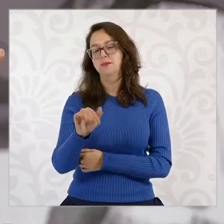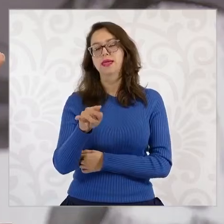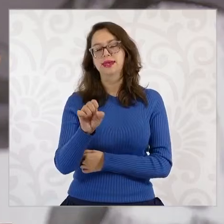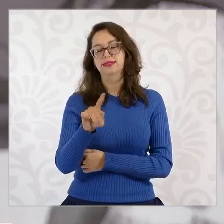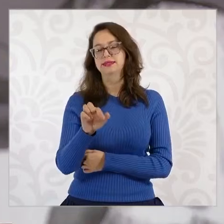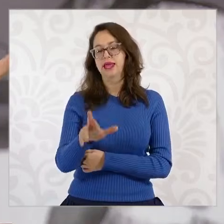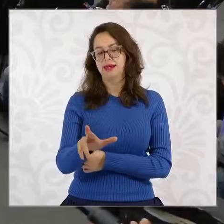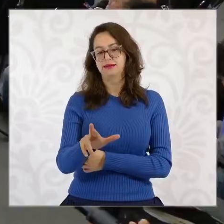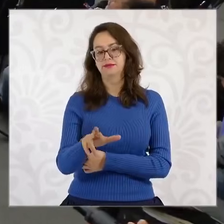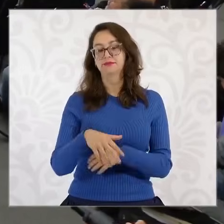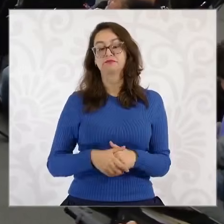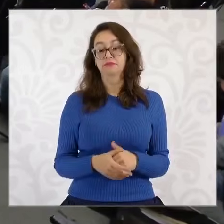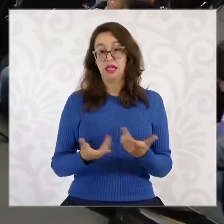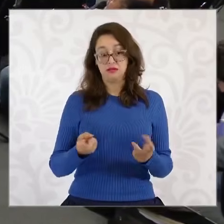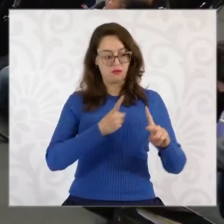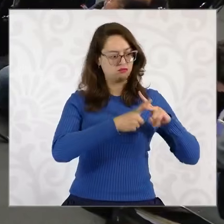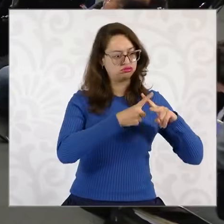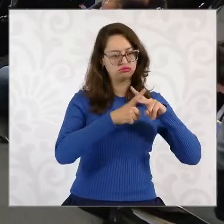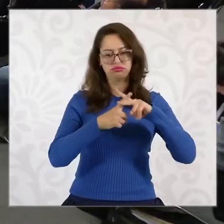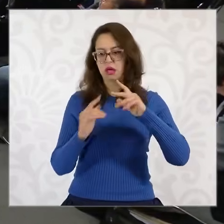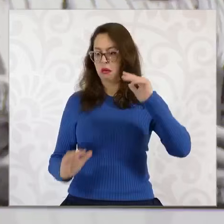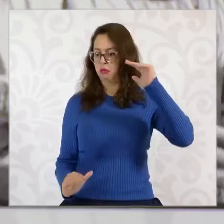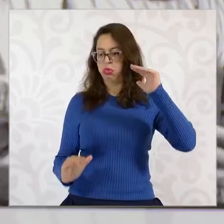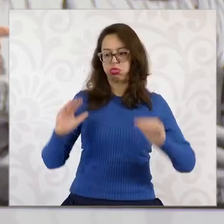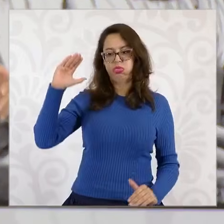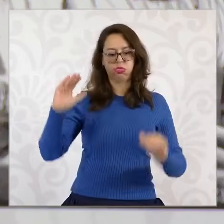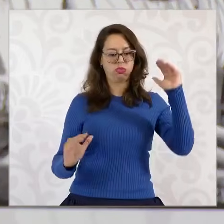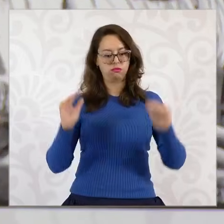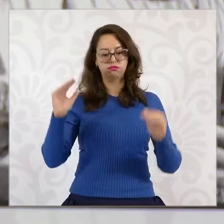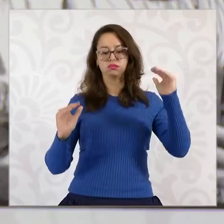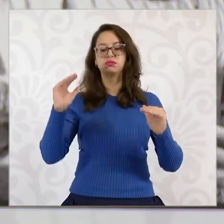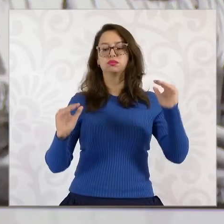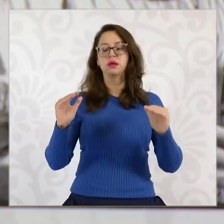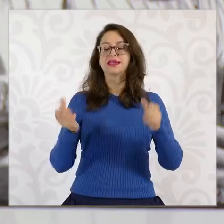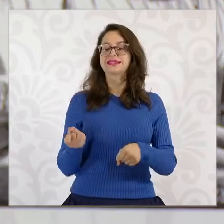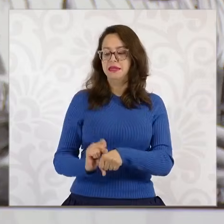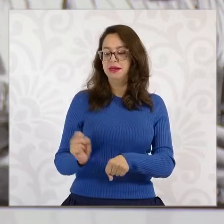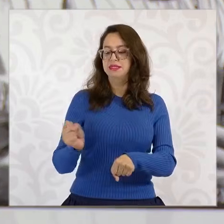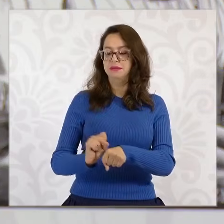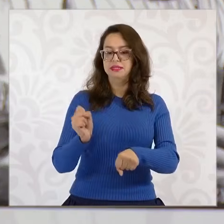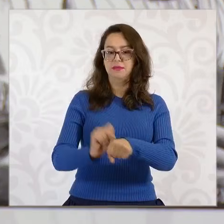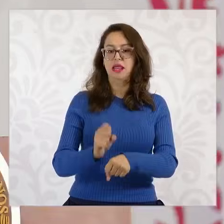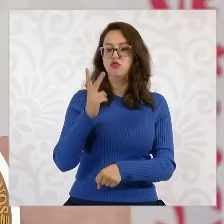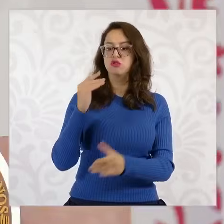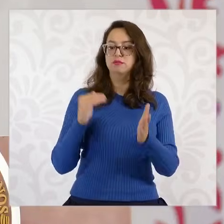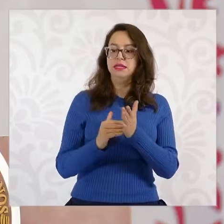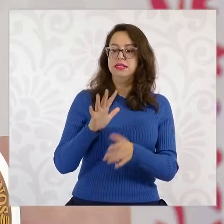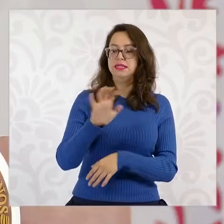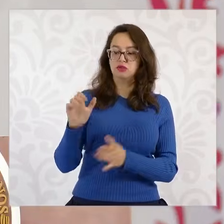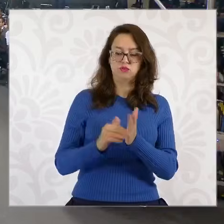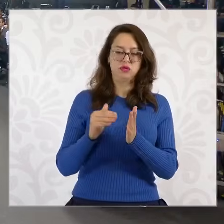Pemex. Si uno compensa todo, son alrededor de 2.500 millones de pesos semanales. ¿Y